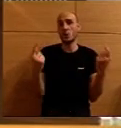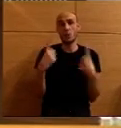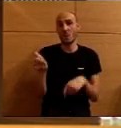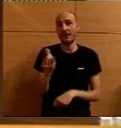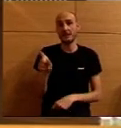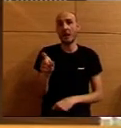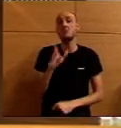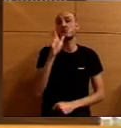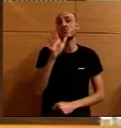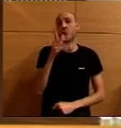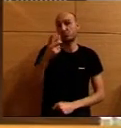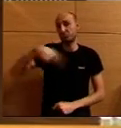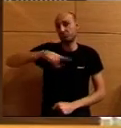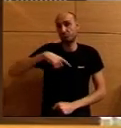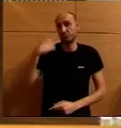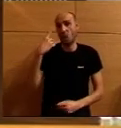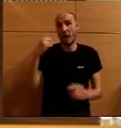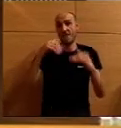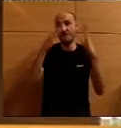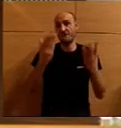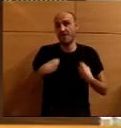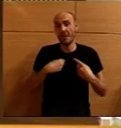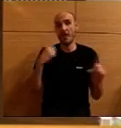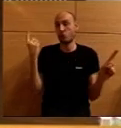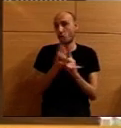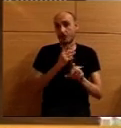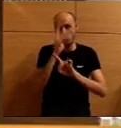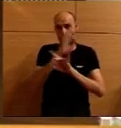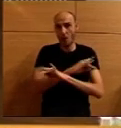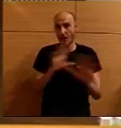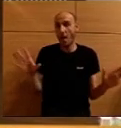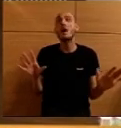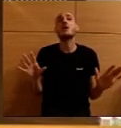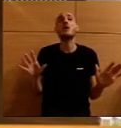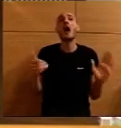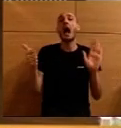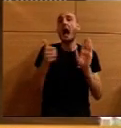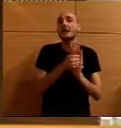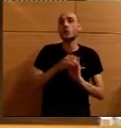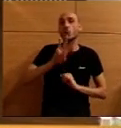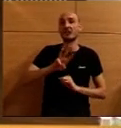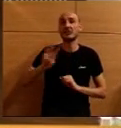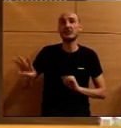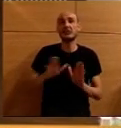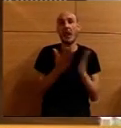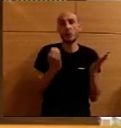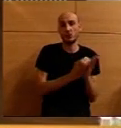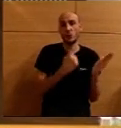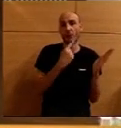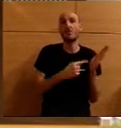conocemos que estamos en contra de esta vivienda, todos conocemos que existe el artículo 33 de la Constitución